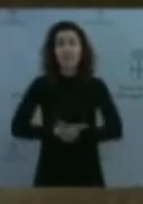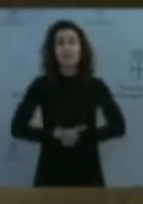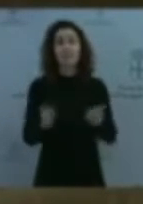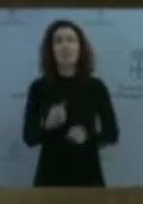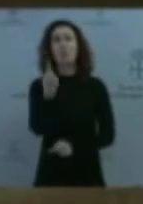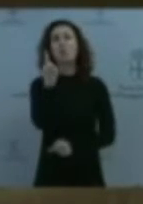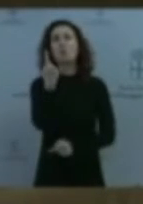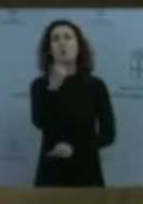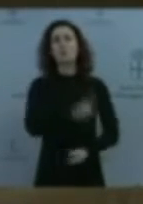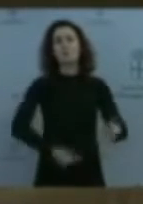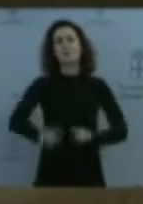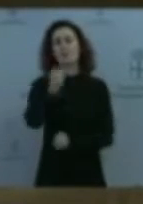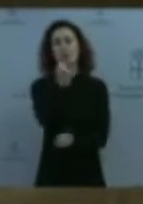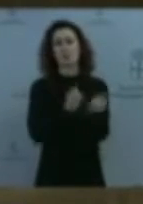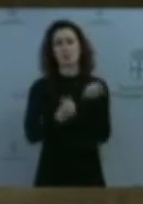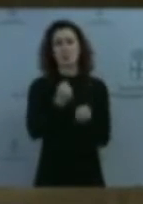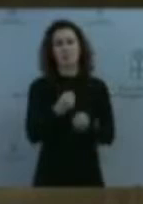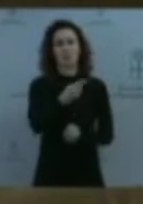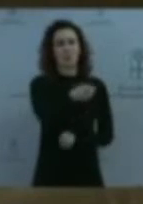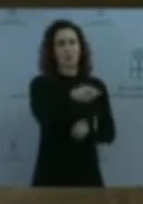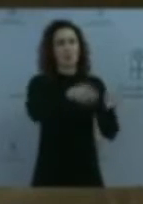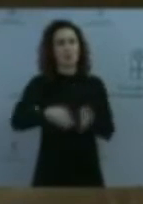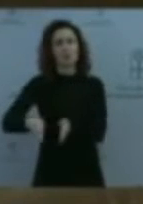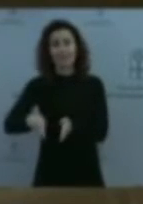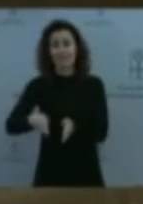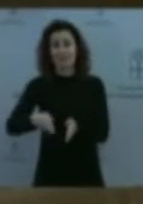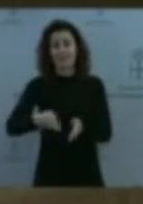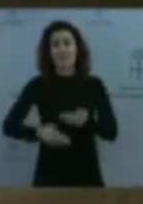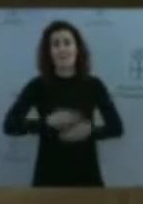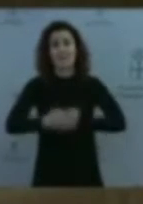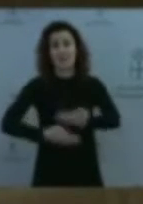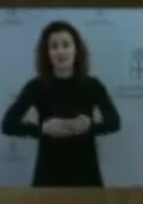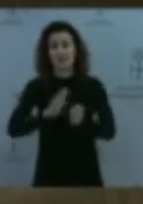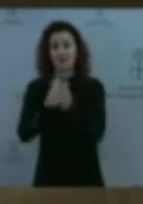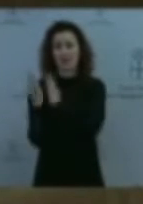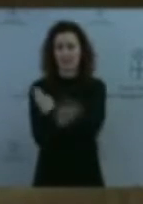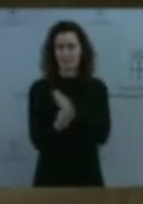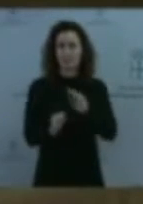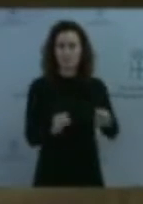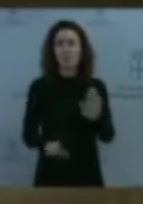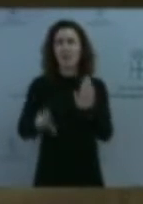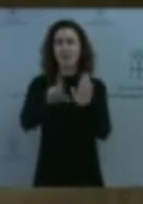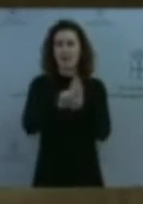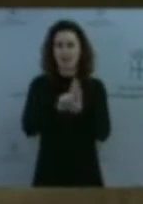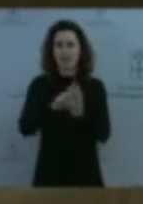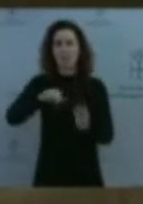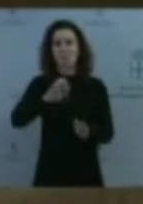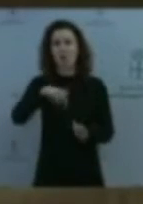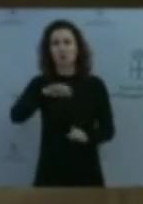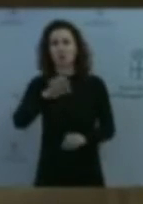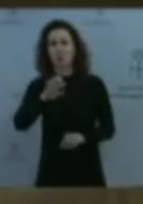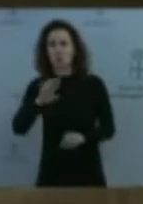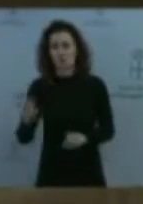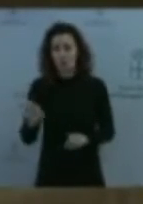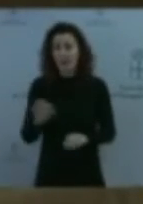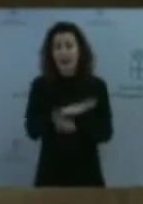mismos llevaron adelante a través de la denominada Ley Montoro, que en la práctica lo que hizo fue que durante todos estos